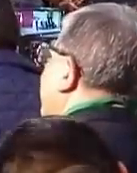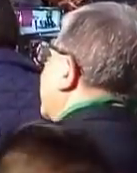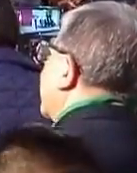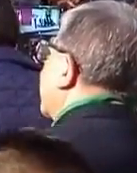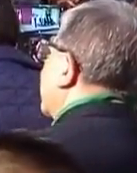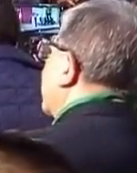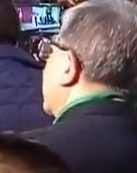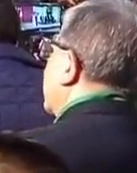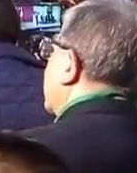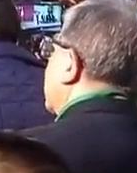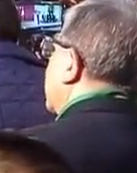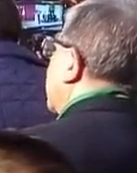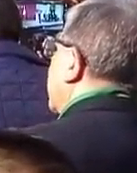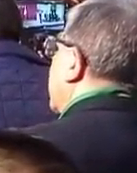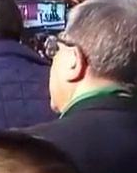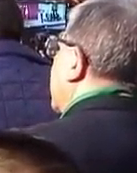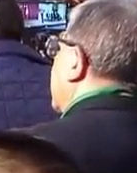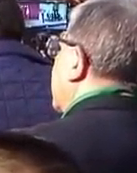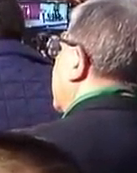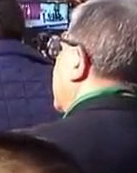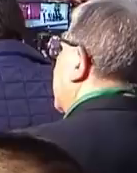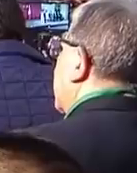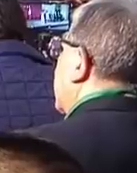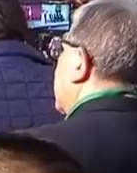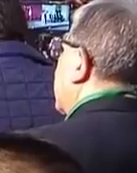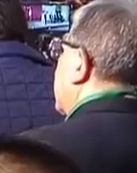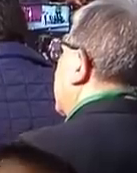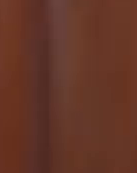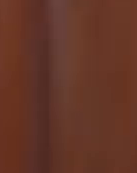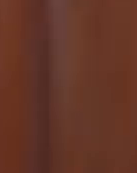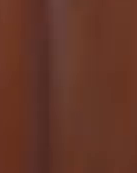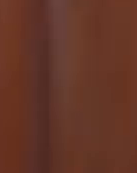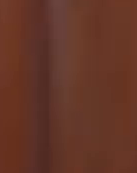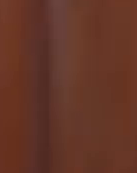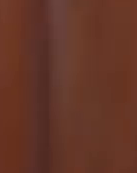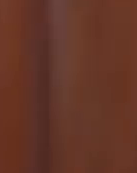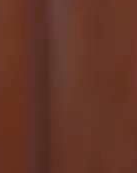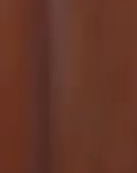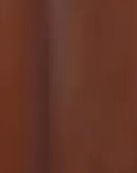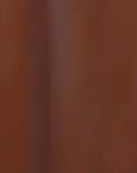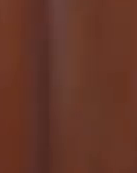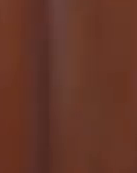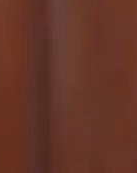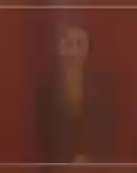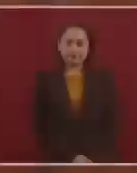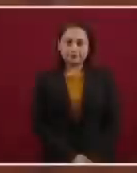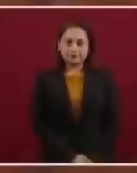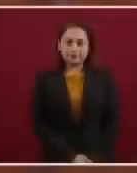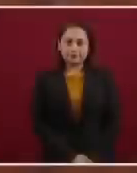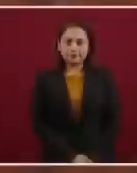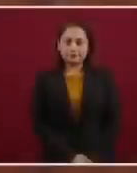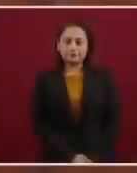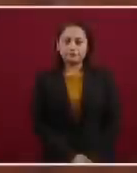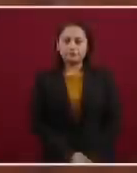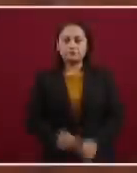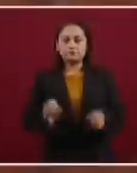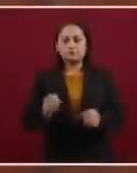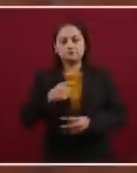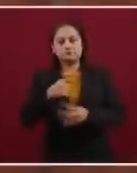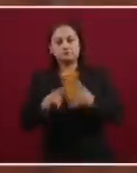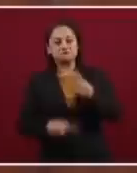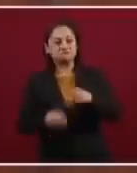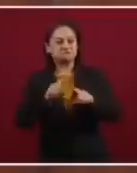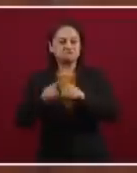cuentas que está en el hospital porque estuvo un coma diabético que también ha sacado sus aeronaves por el miedo a que se le